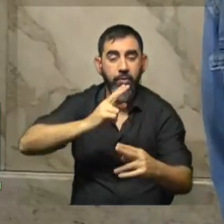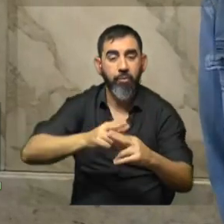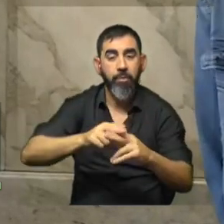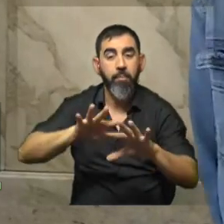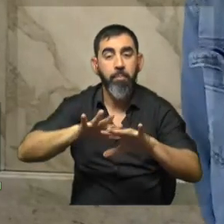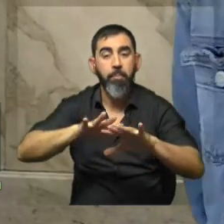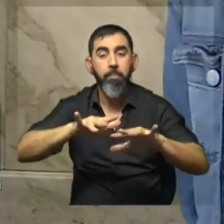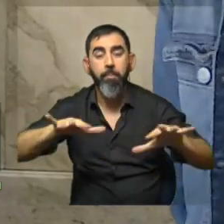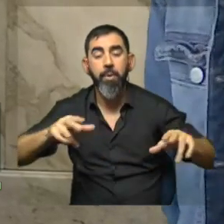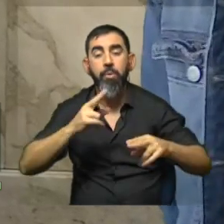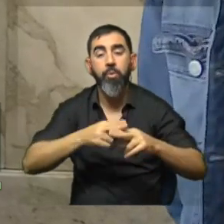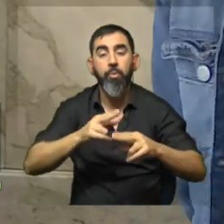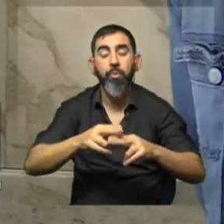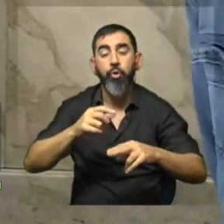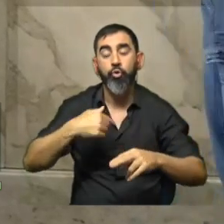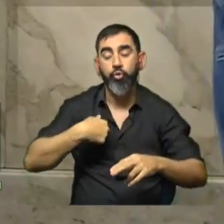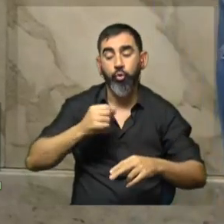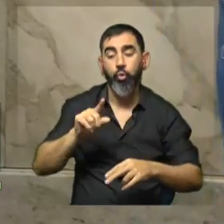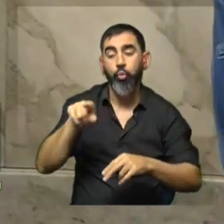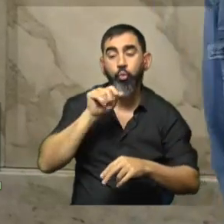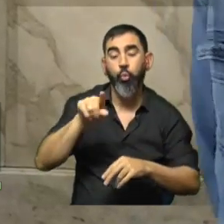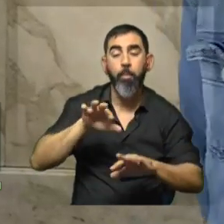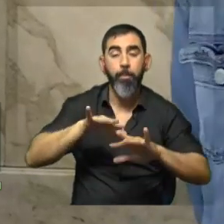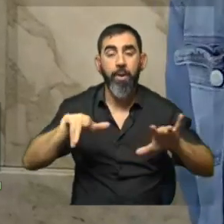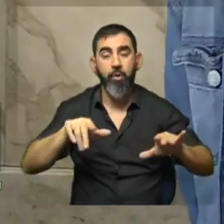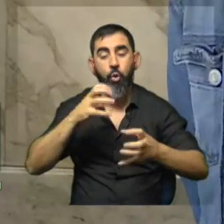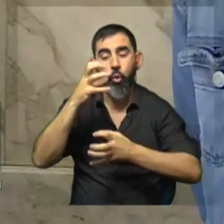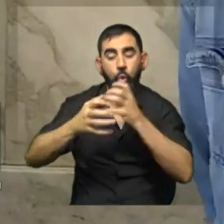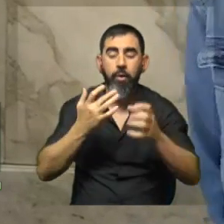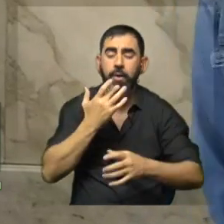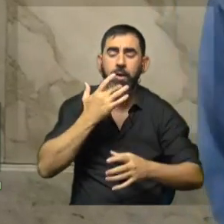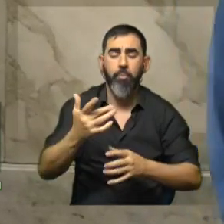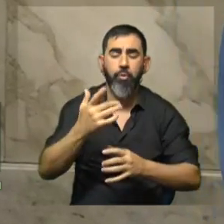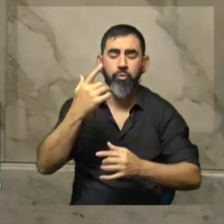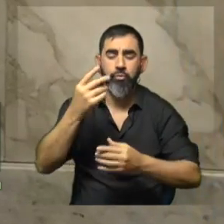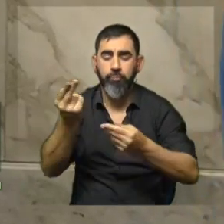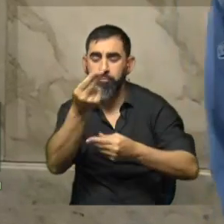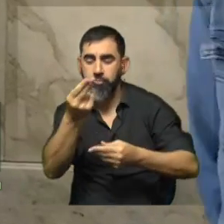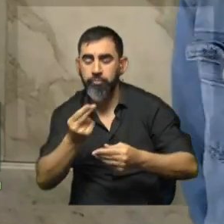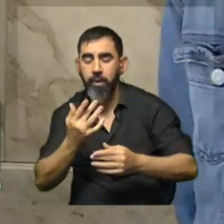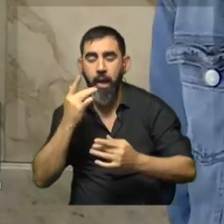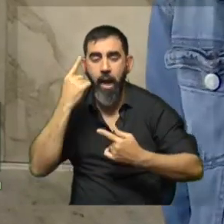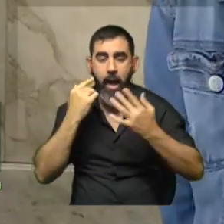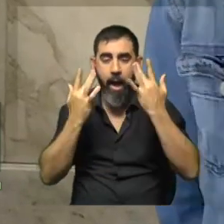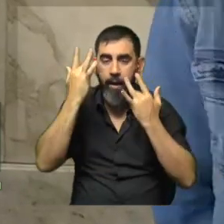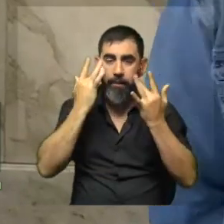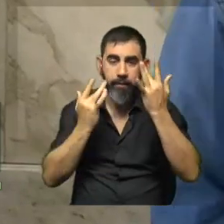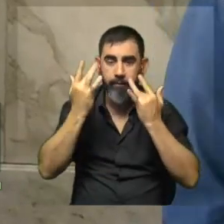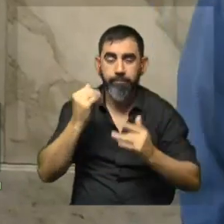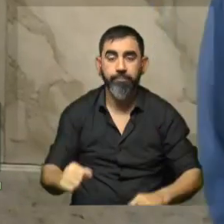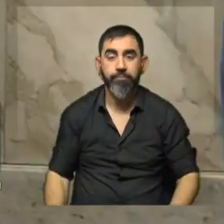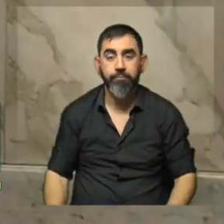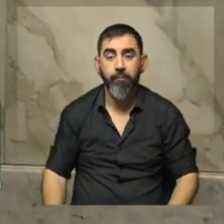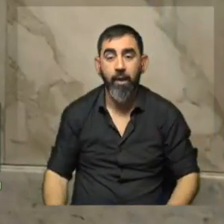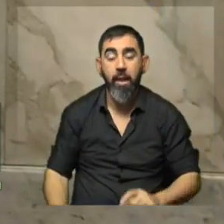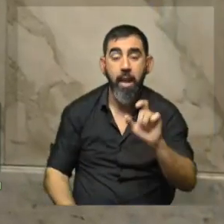piano que se llama Soy tu piano, que está maqueteado con unos colores hermosos, con unos motivos artísticos que llaman mucho la atención para que el